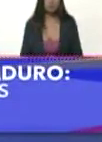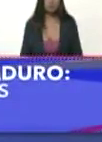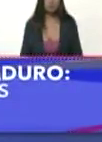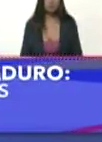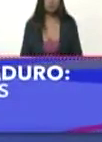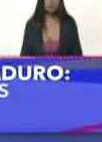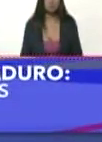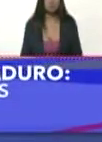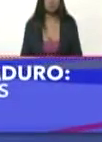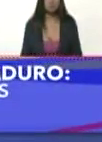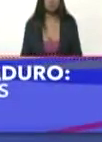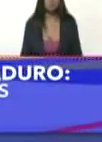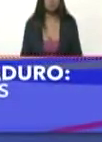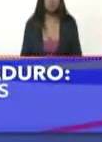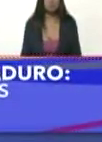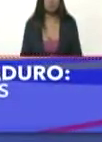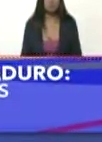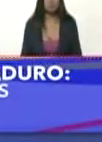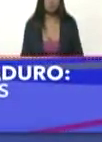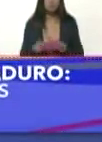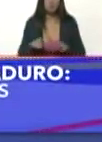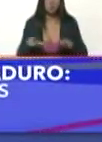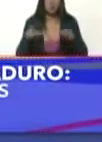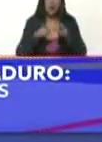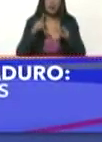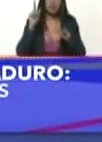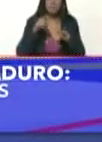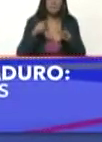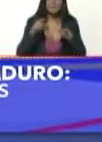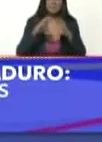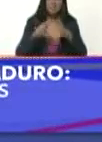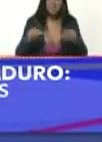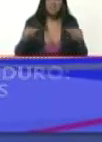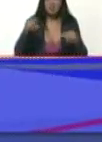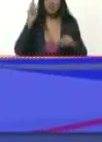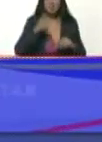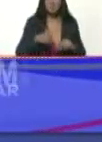en el aula y en el terreno.